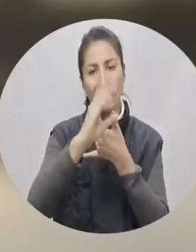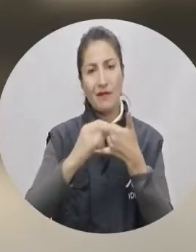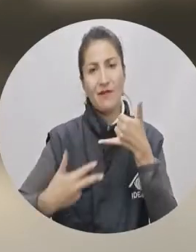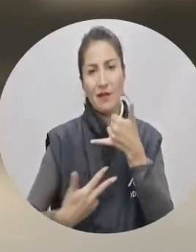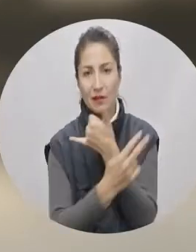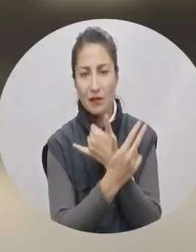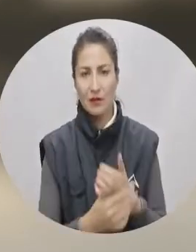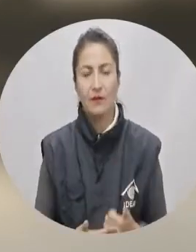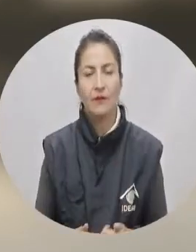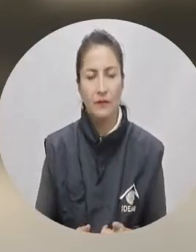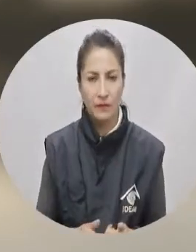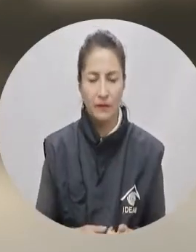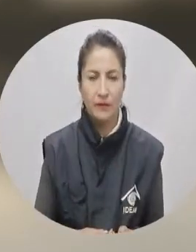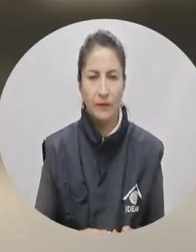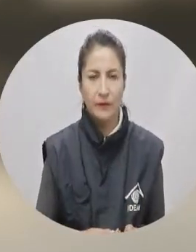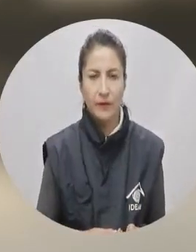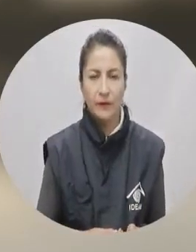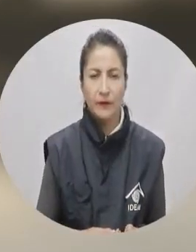zona andina.